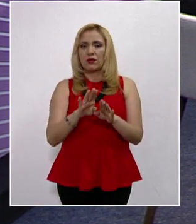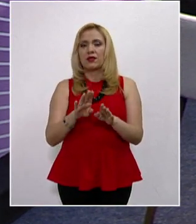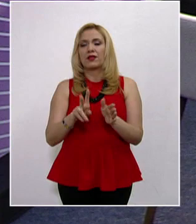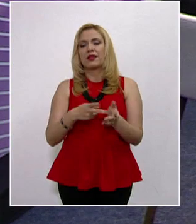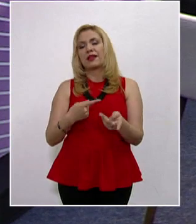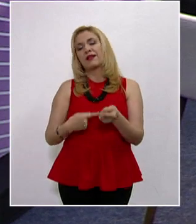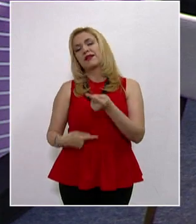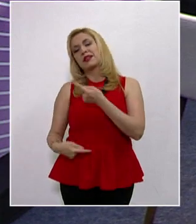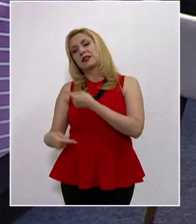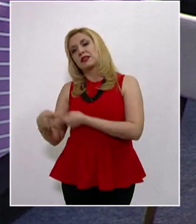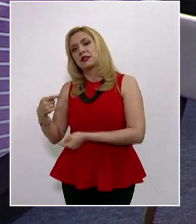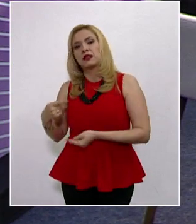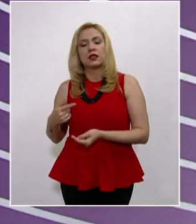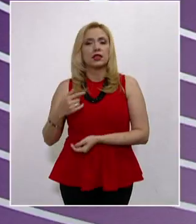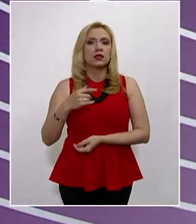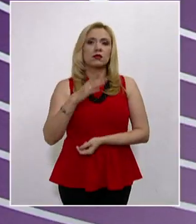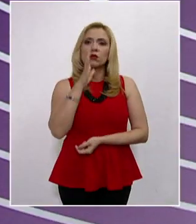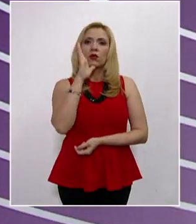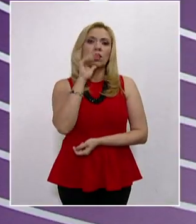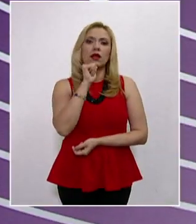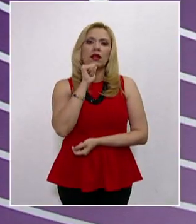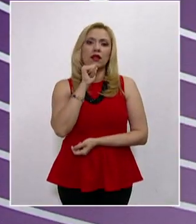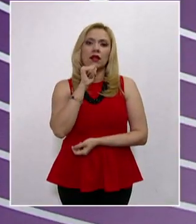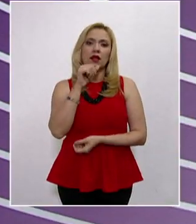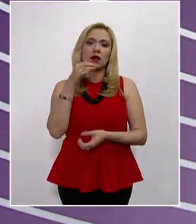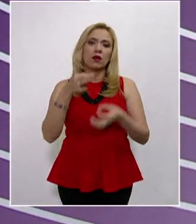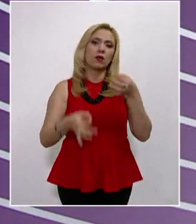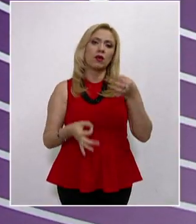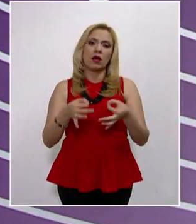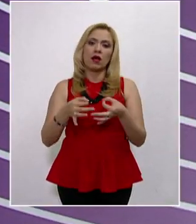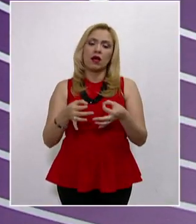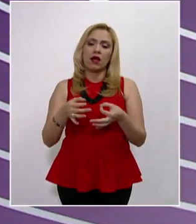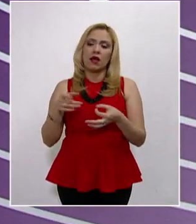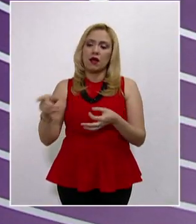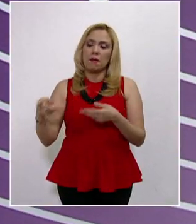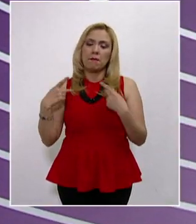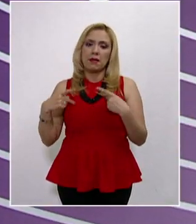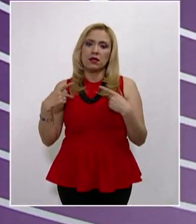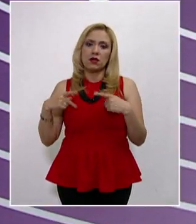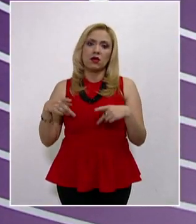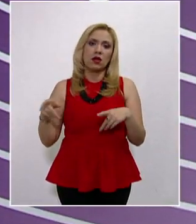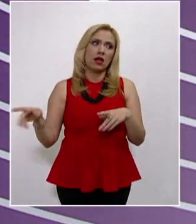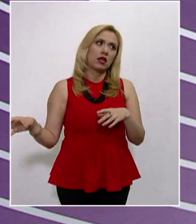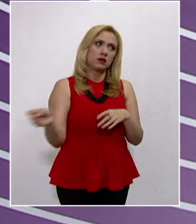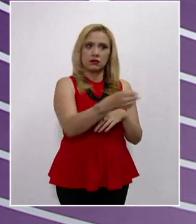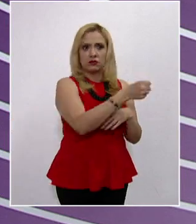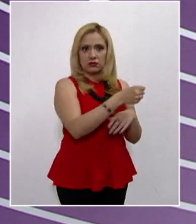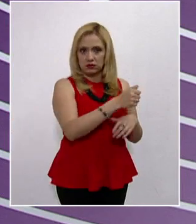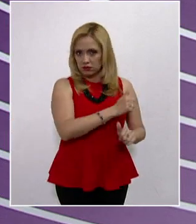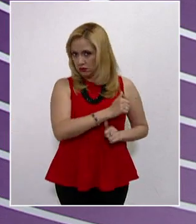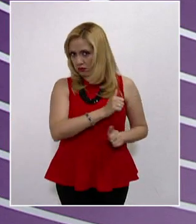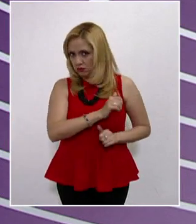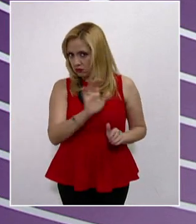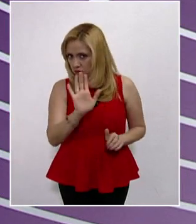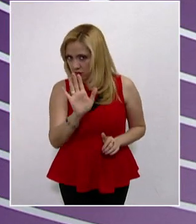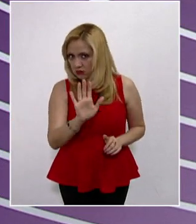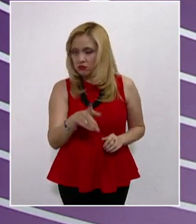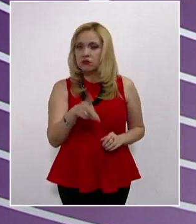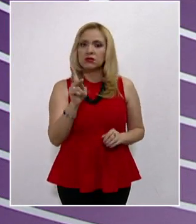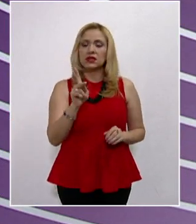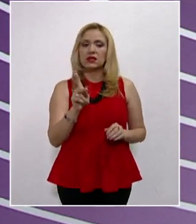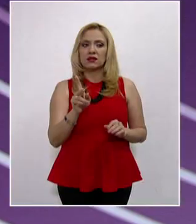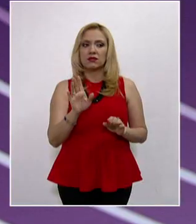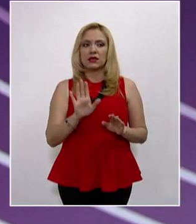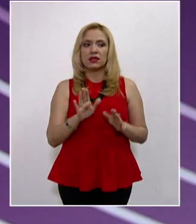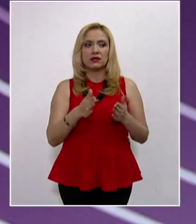aclara que sí no pueden juzgarse delitos contra civiles en el fuero militar, pero deja abierta esta